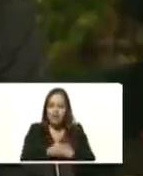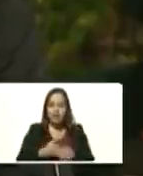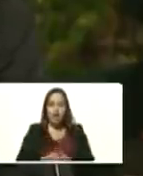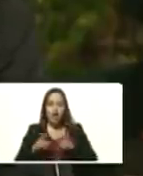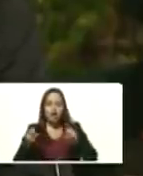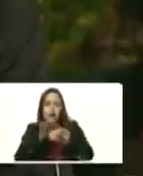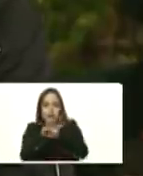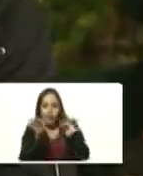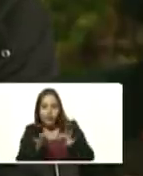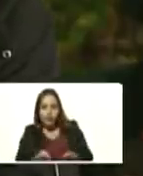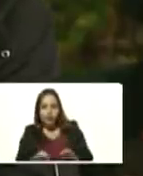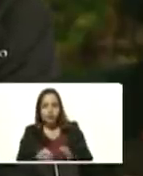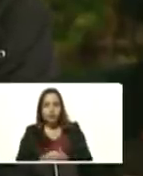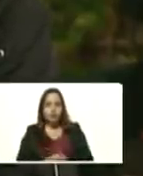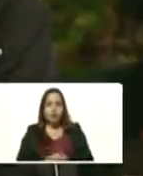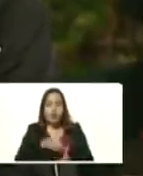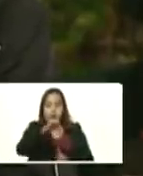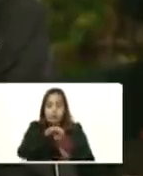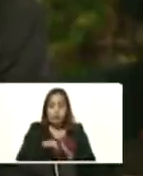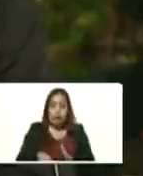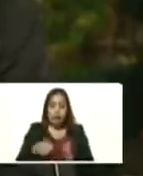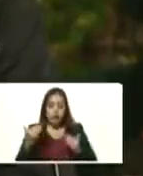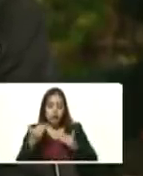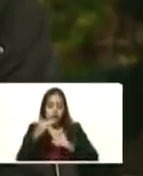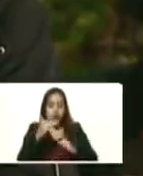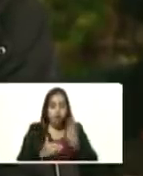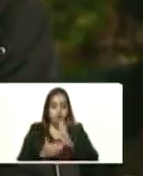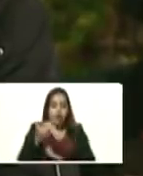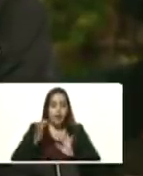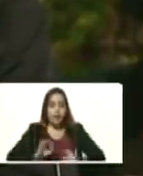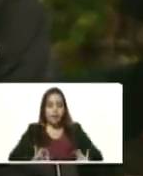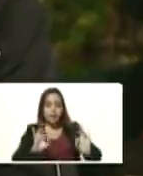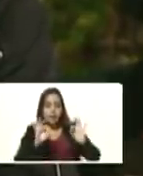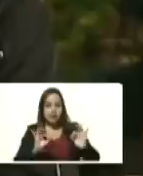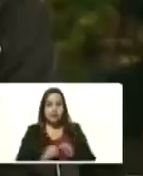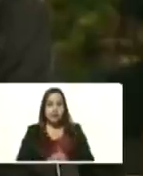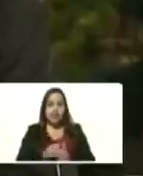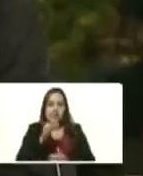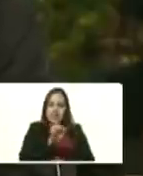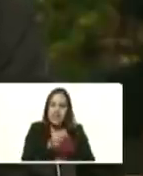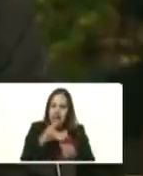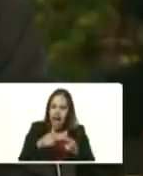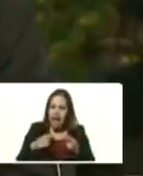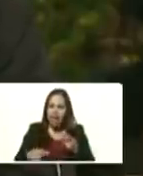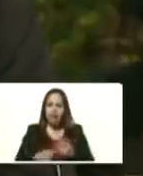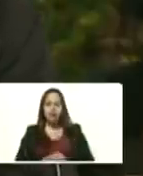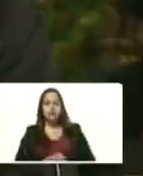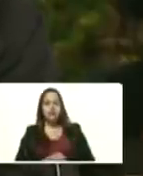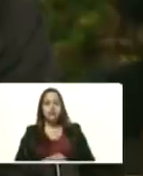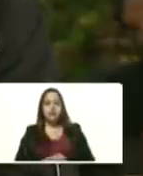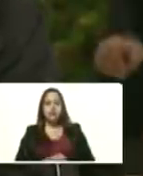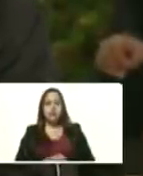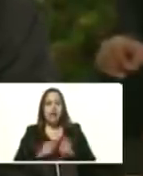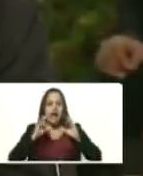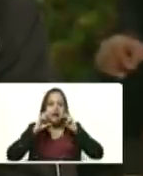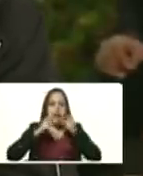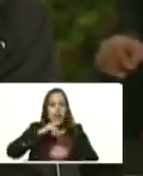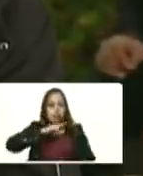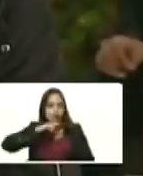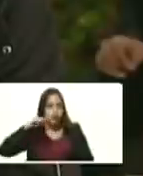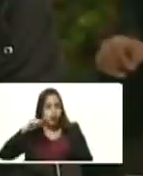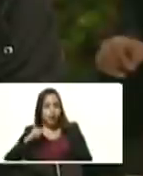esquema agrícola de alto rendimiento especialmente en cereales leguminosas caña de azúcar